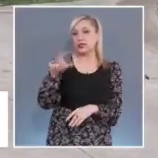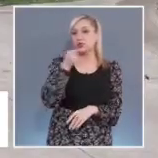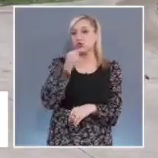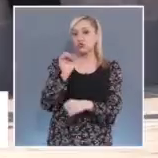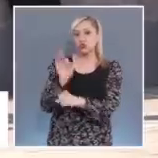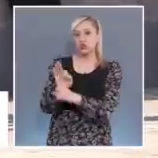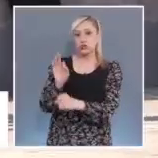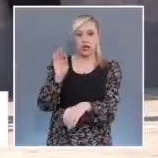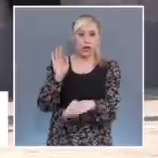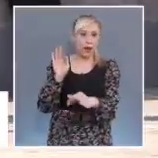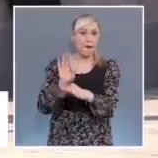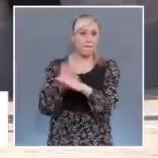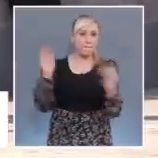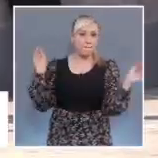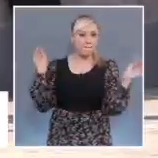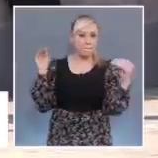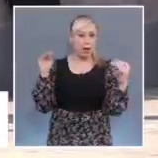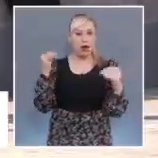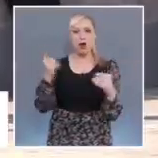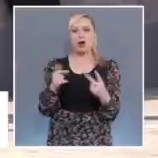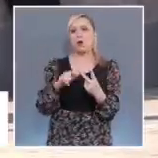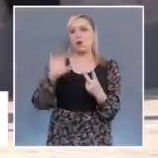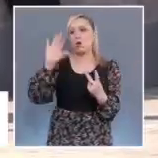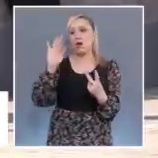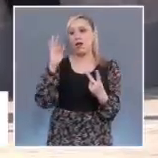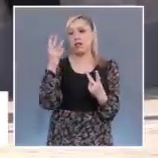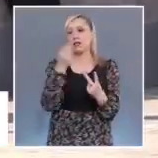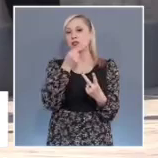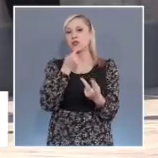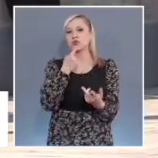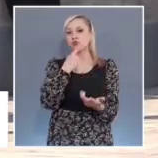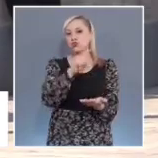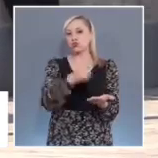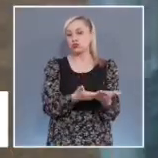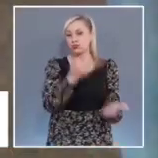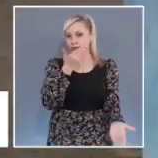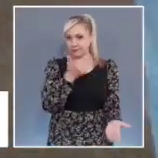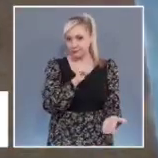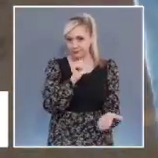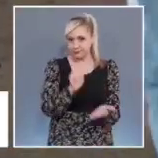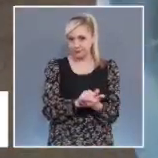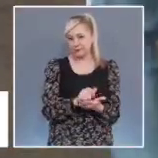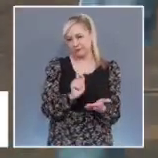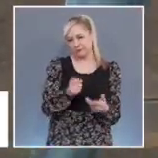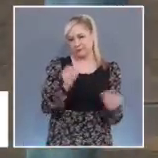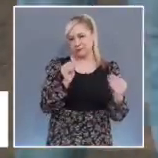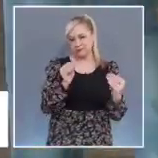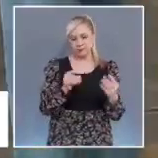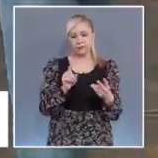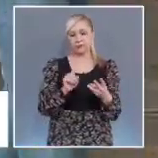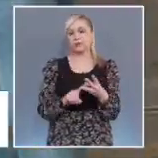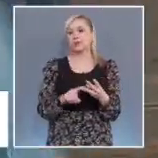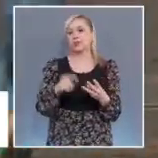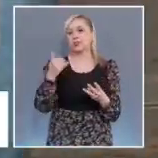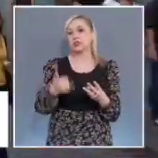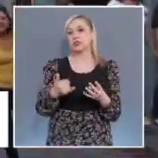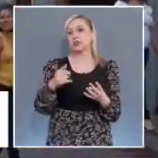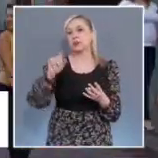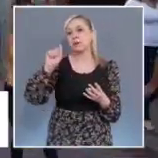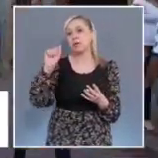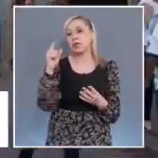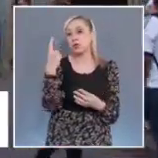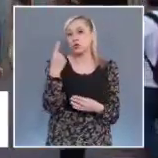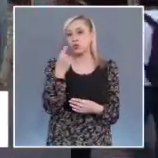a 43 en asuntos administrativos, a 24 en materia civil y a 21 en materia laboral. La